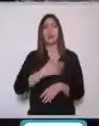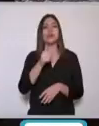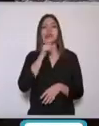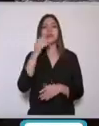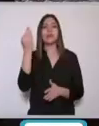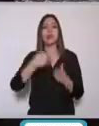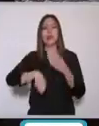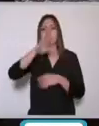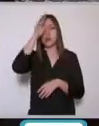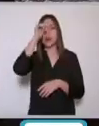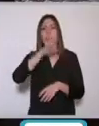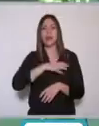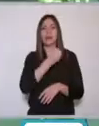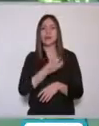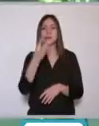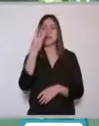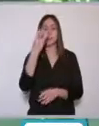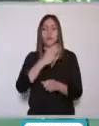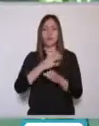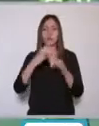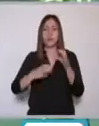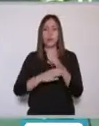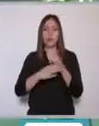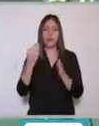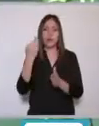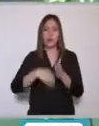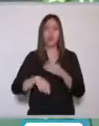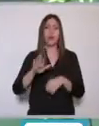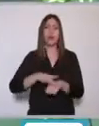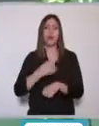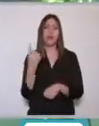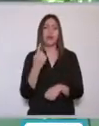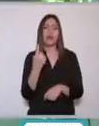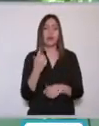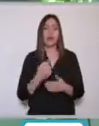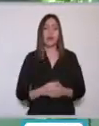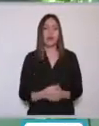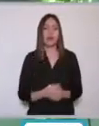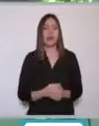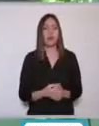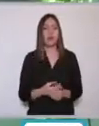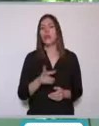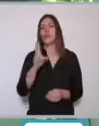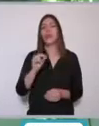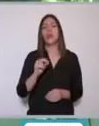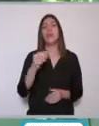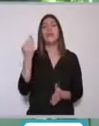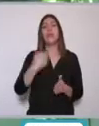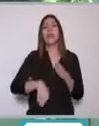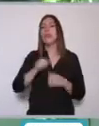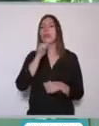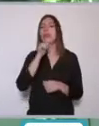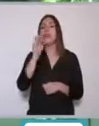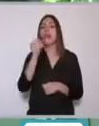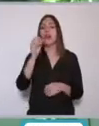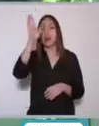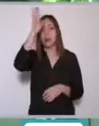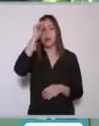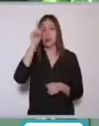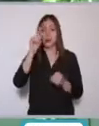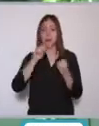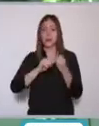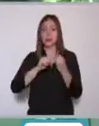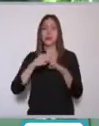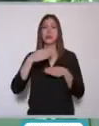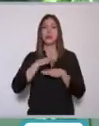Hay 3 agendas en particular que son las que generan más, pues, no poderse poner de acuerdo. Una es el tema